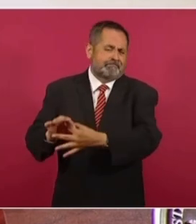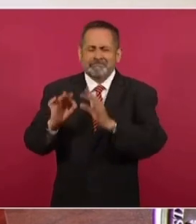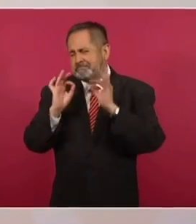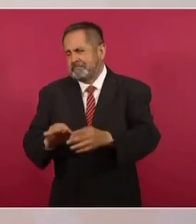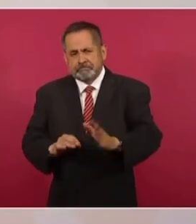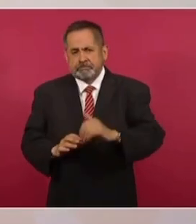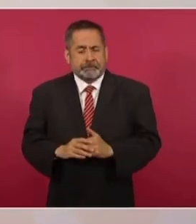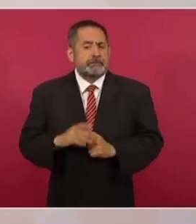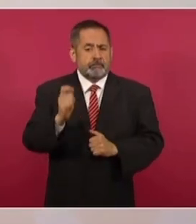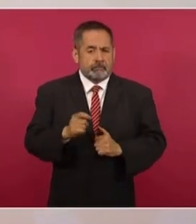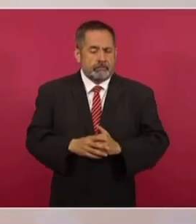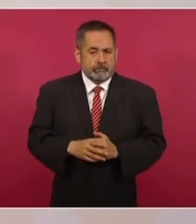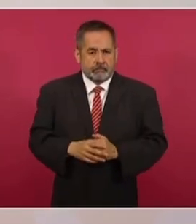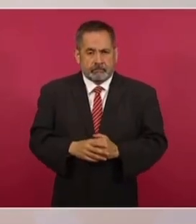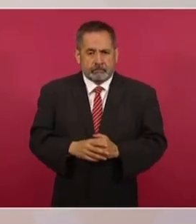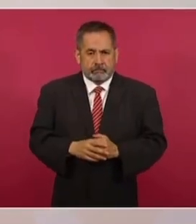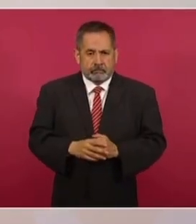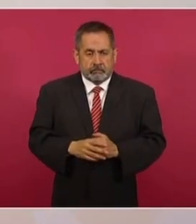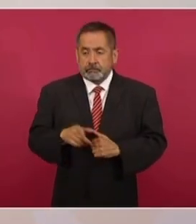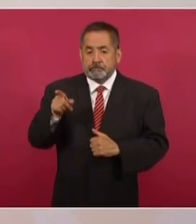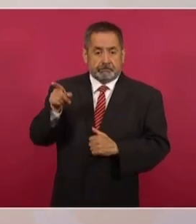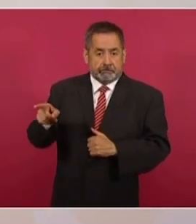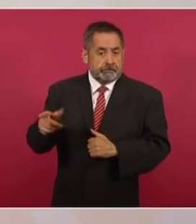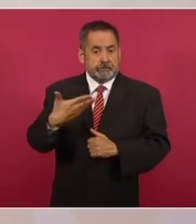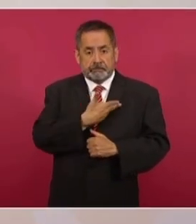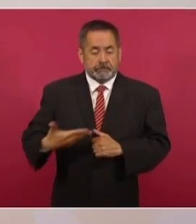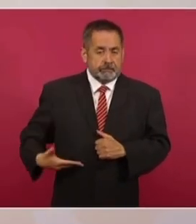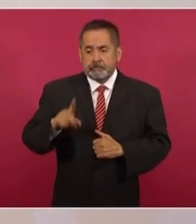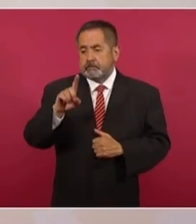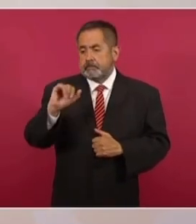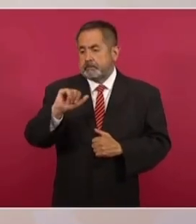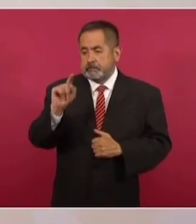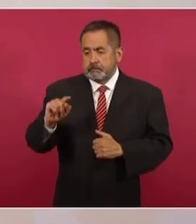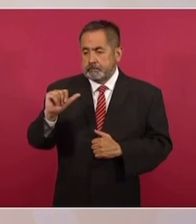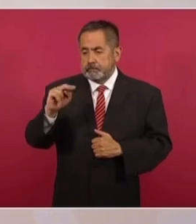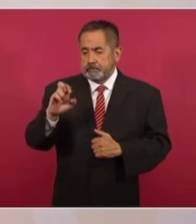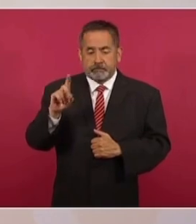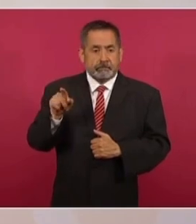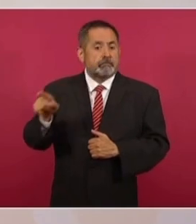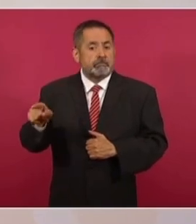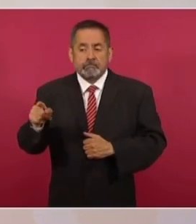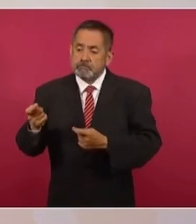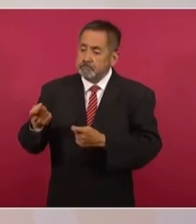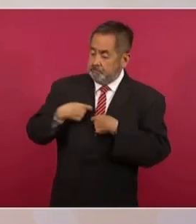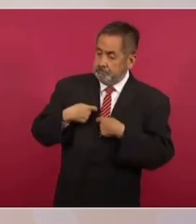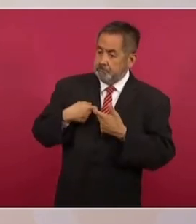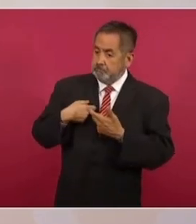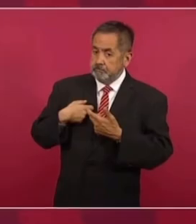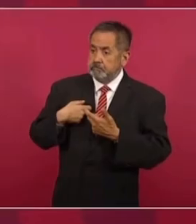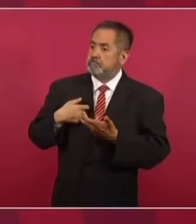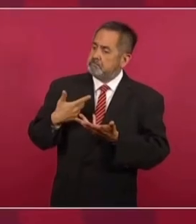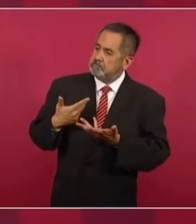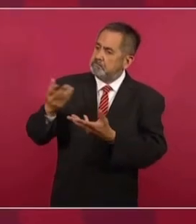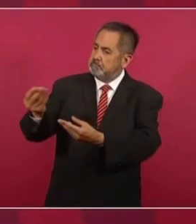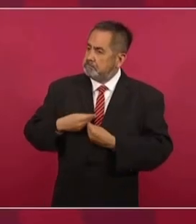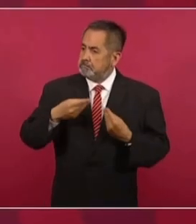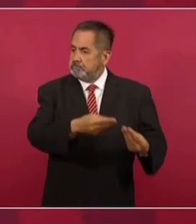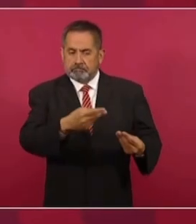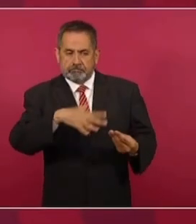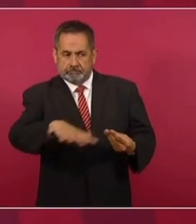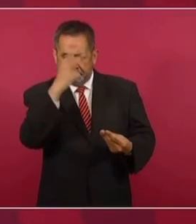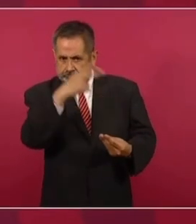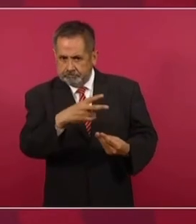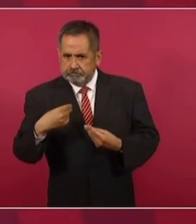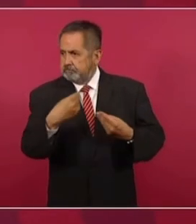así que el presidente Díaz-Canel me entregó para devolverle